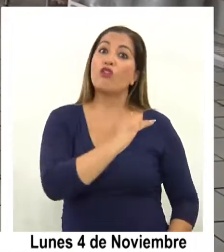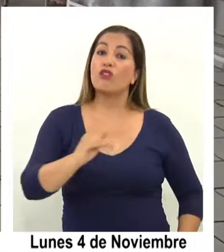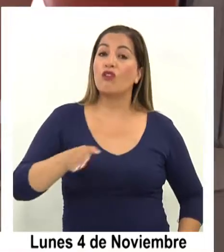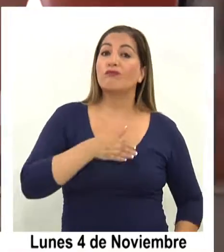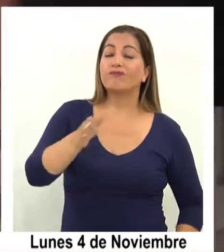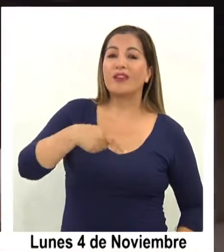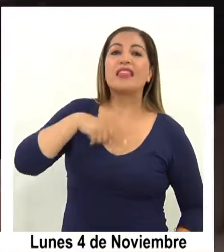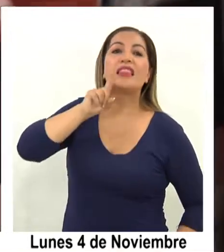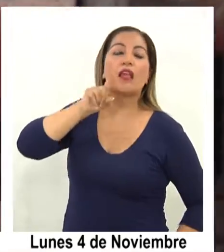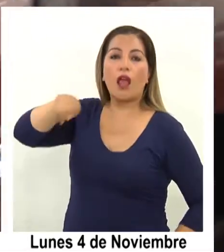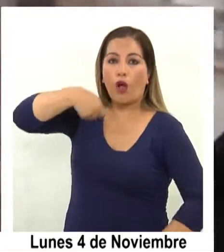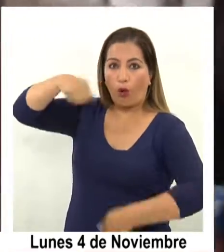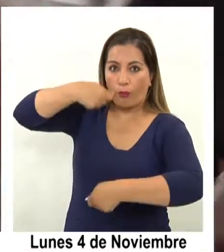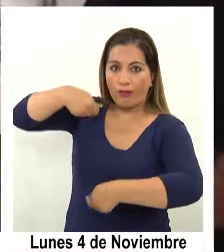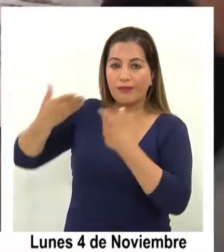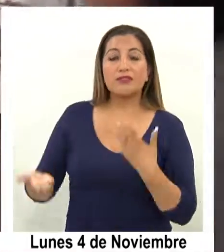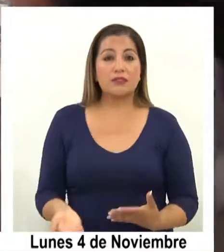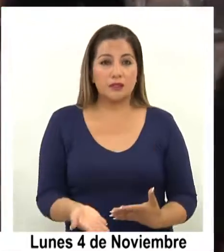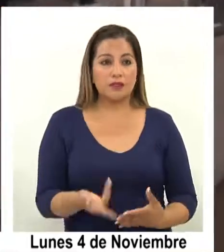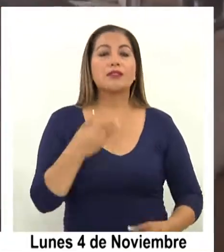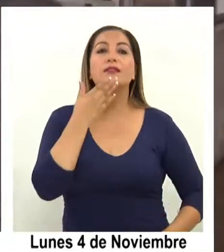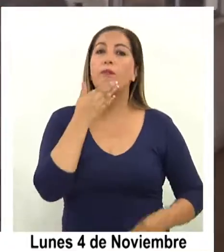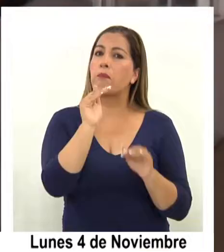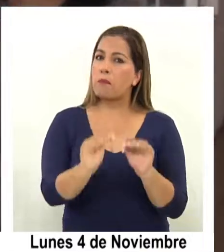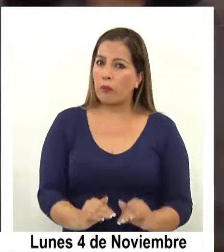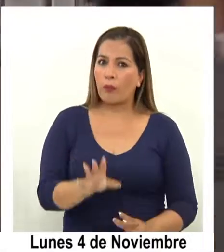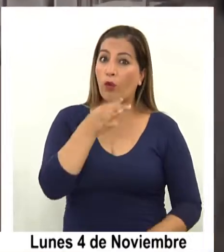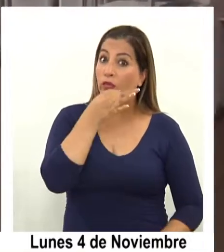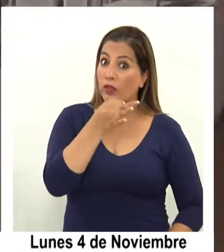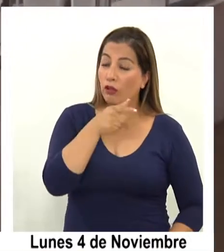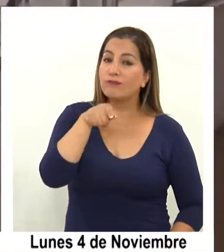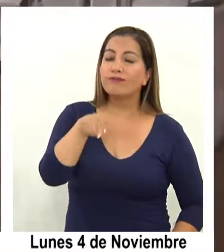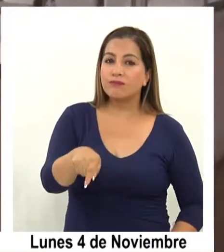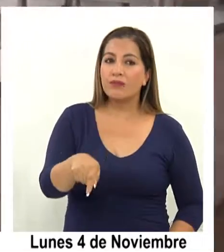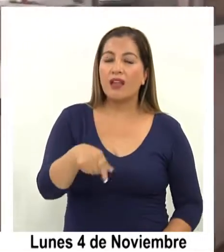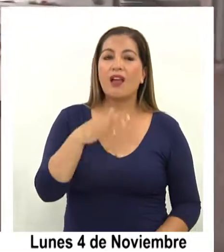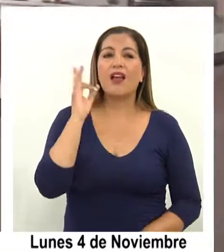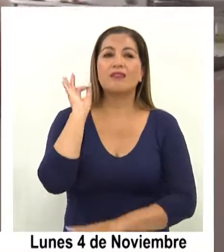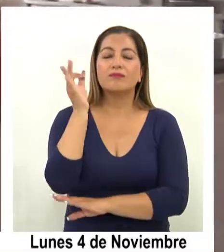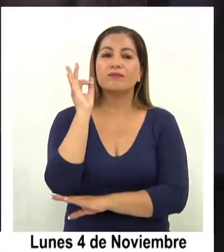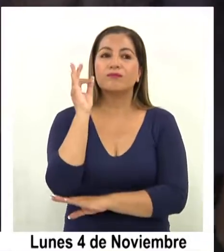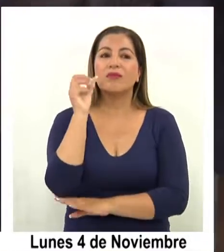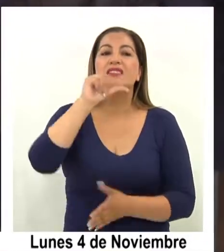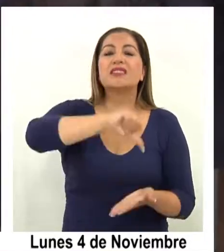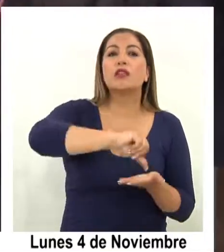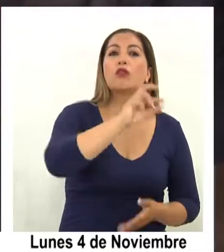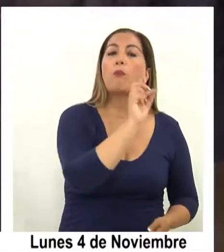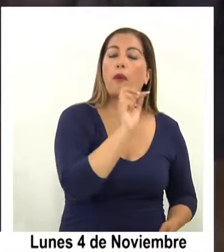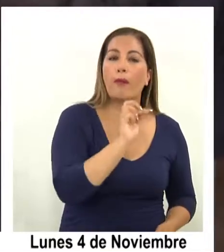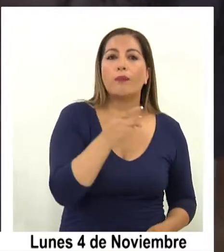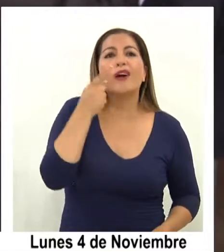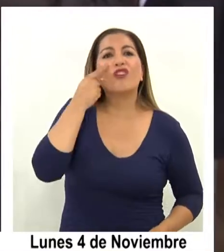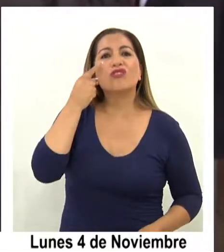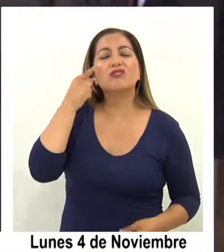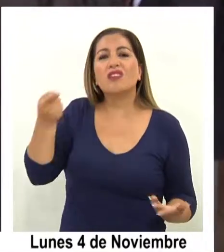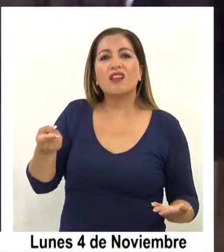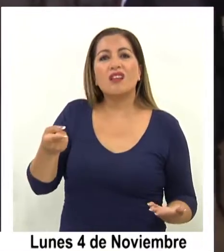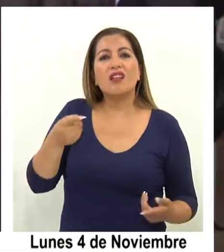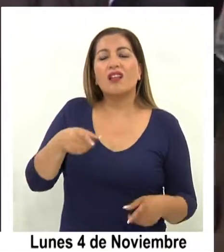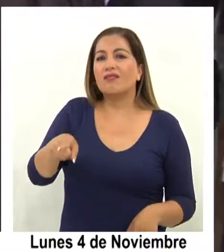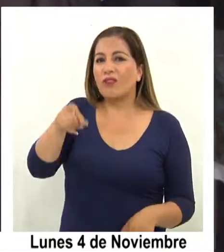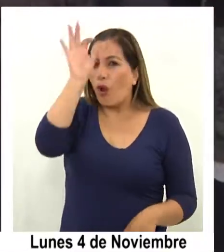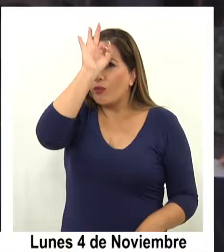asistan recibirán su alimentación. Asimismo, dijo que se reunió con los centros de padres para conocer sus